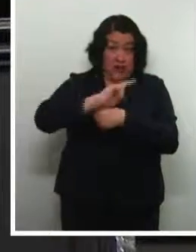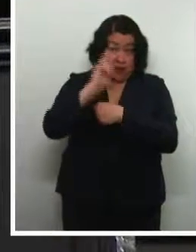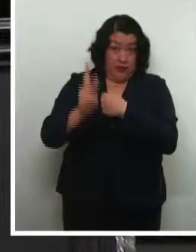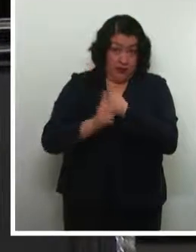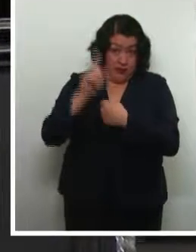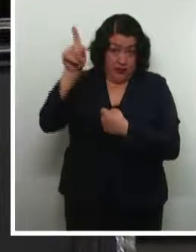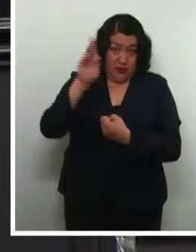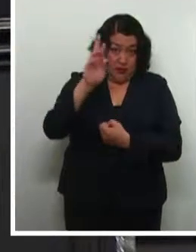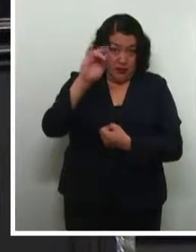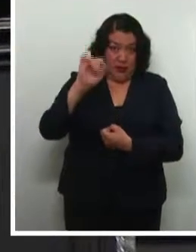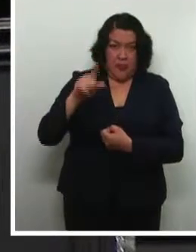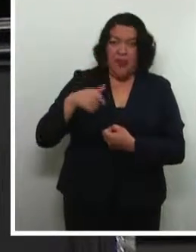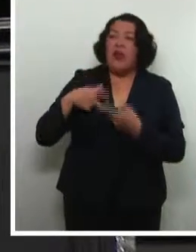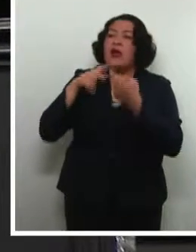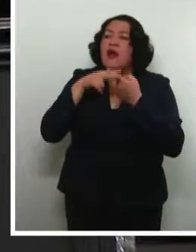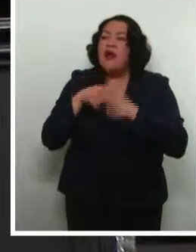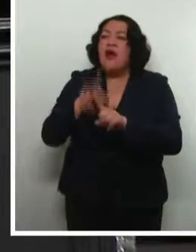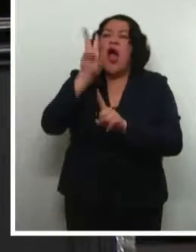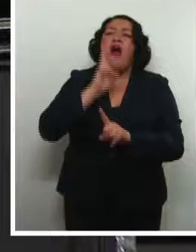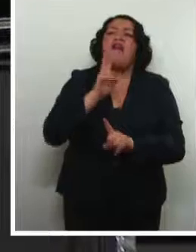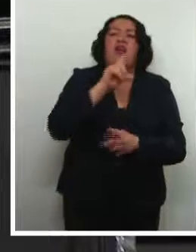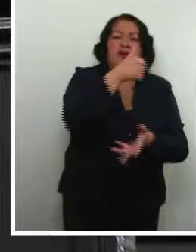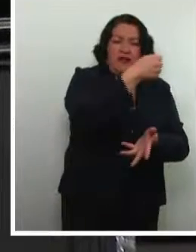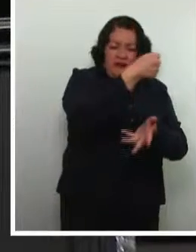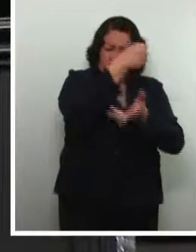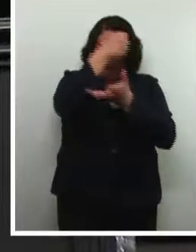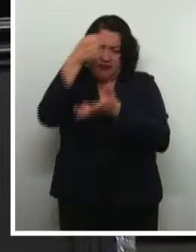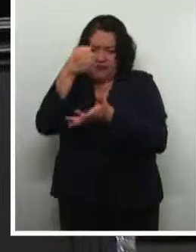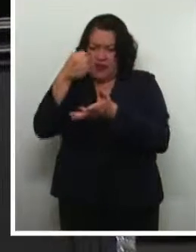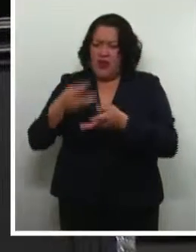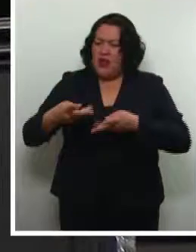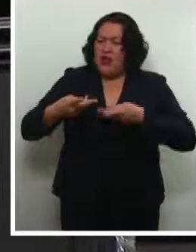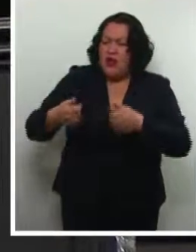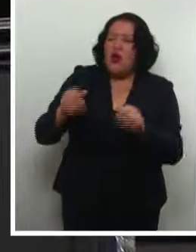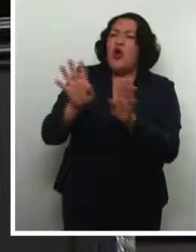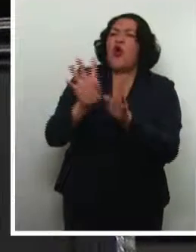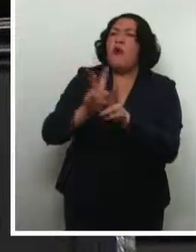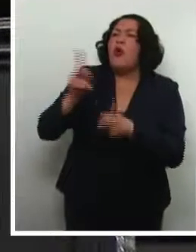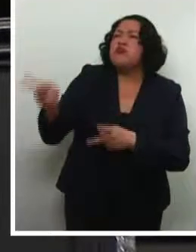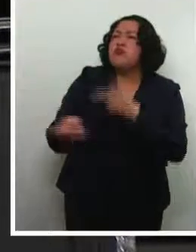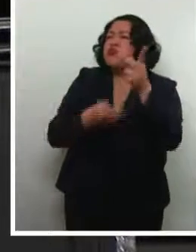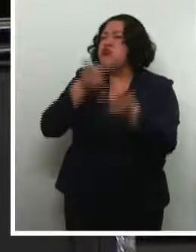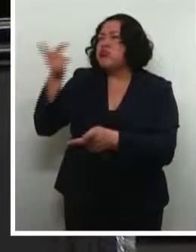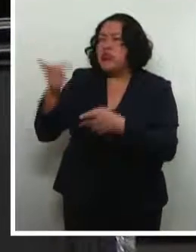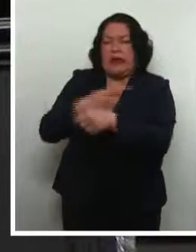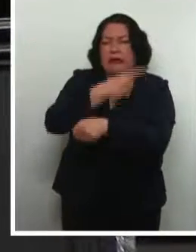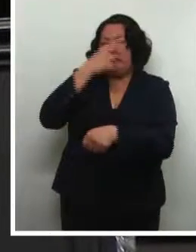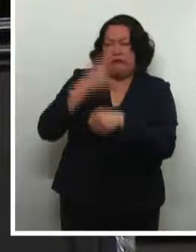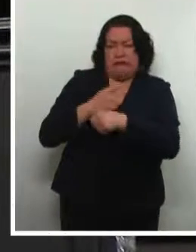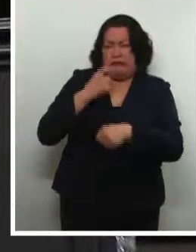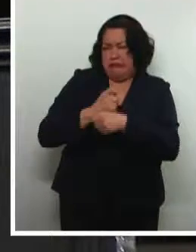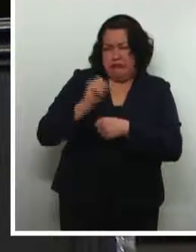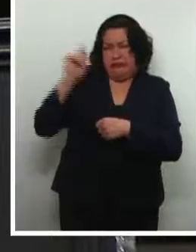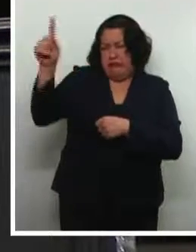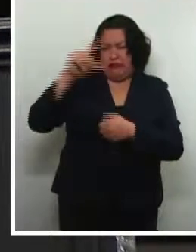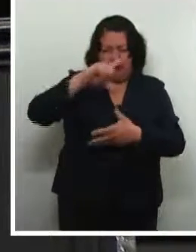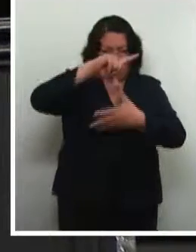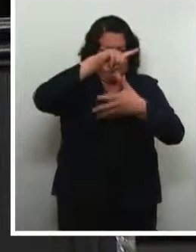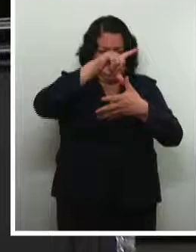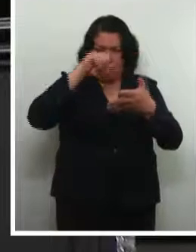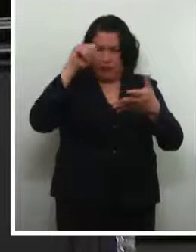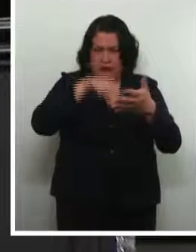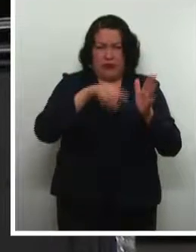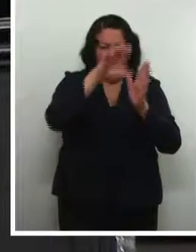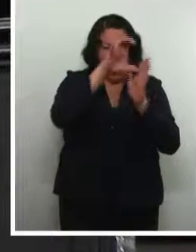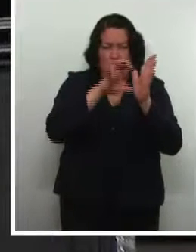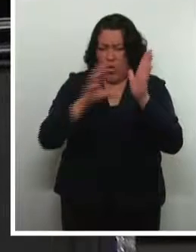vez los ejercicios de presupuesto participativo en América Latina, con fundamento en la